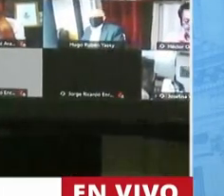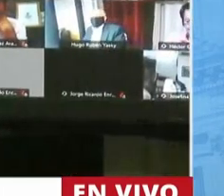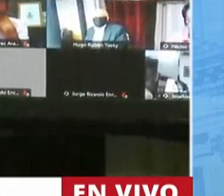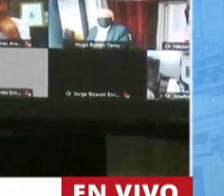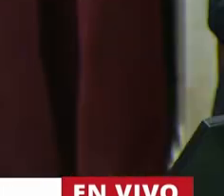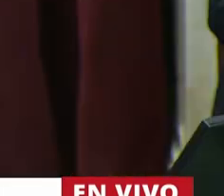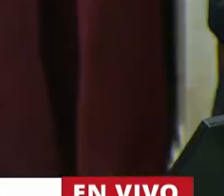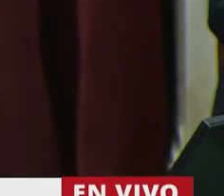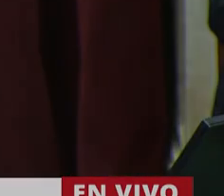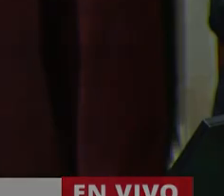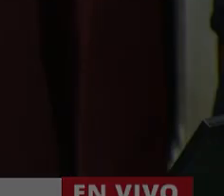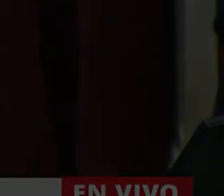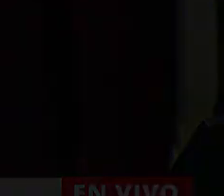Gracias, diputado.